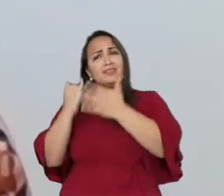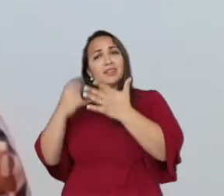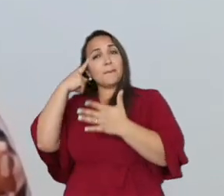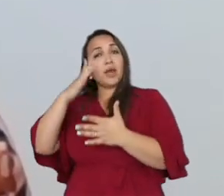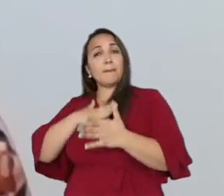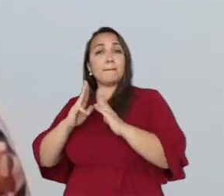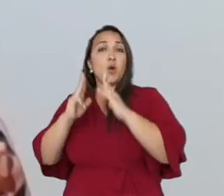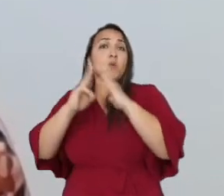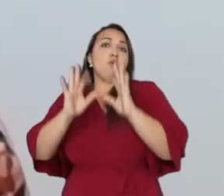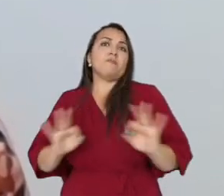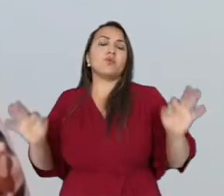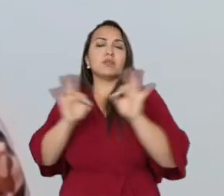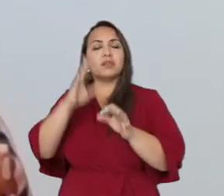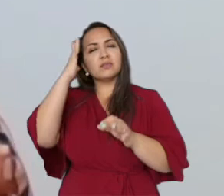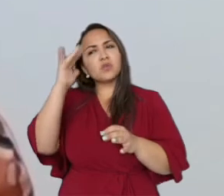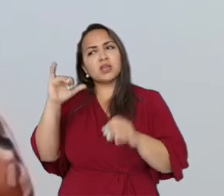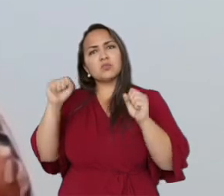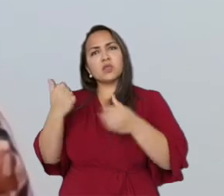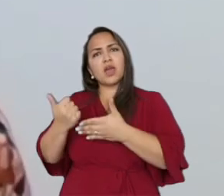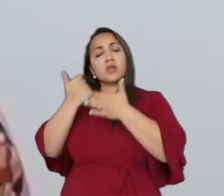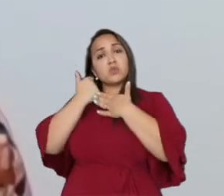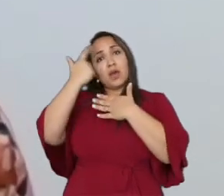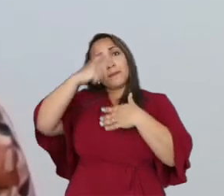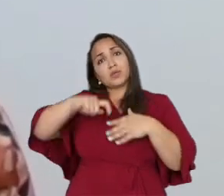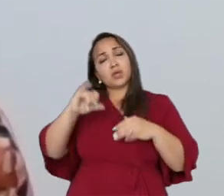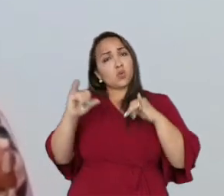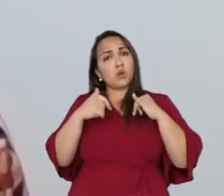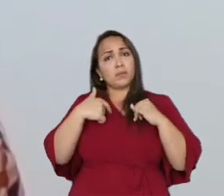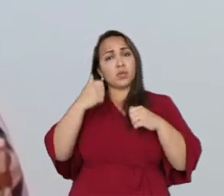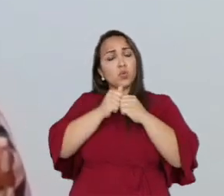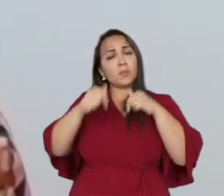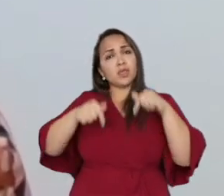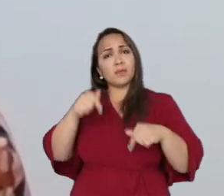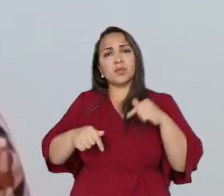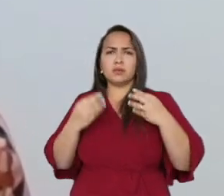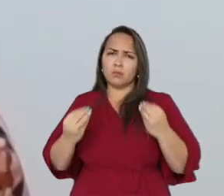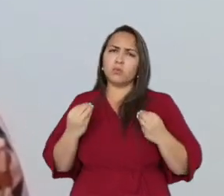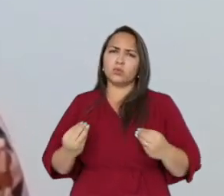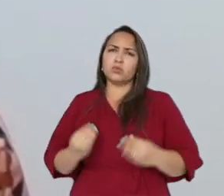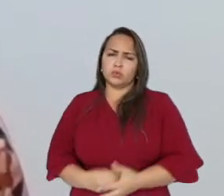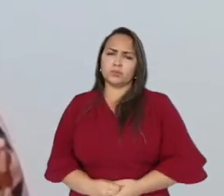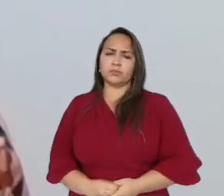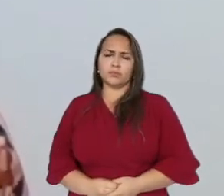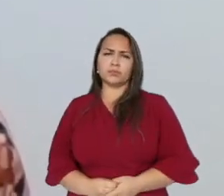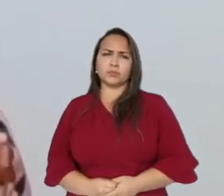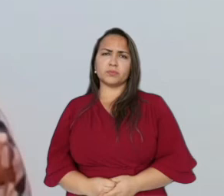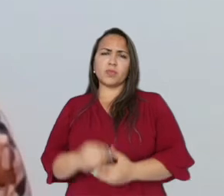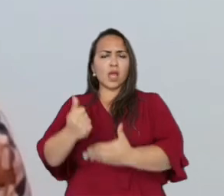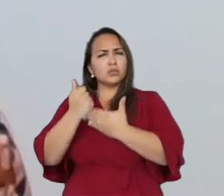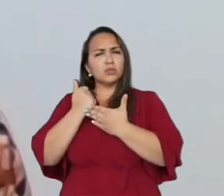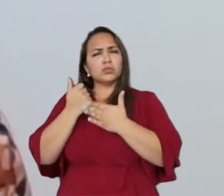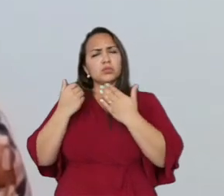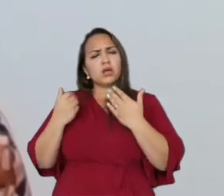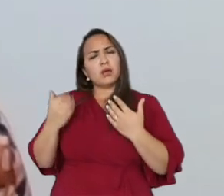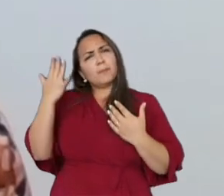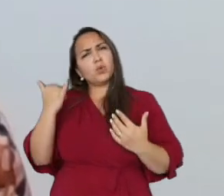muy importante porque el arte puede ayudar a una persona como yo mucho. Puede ayudarla